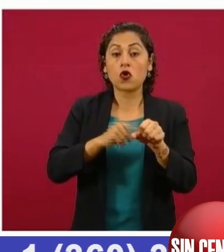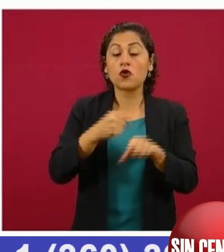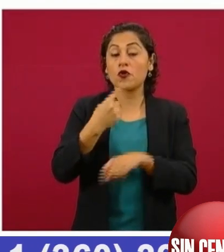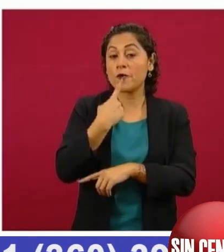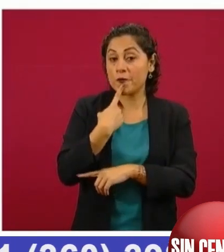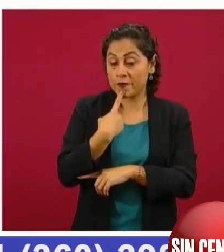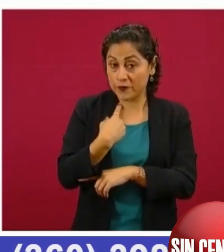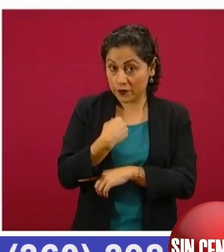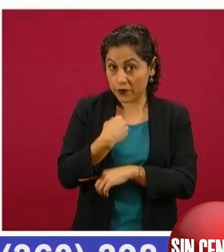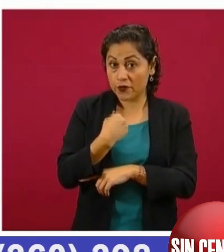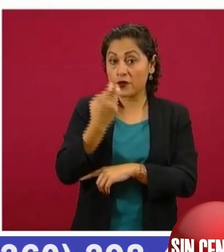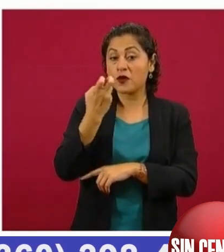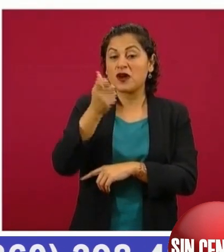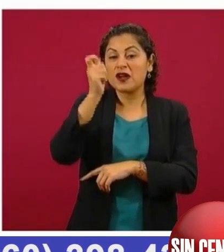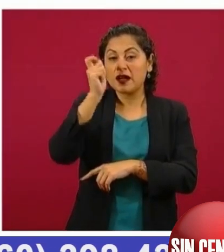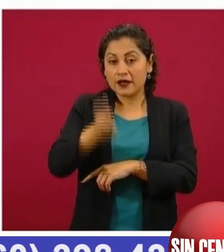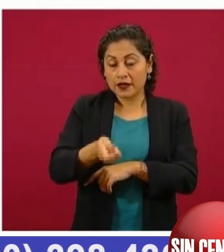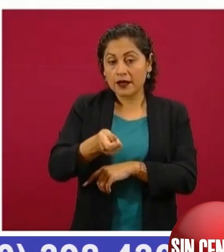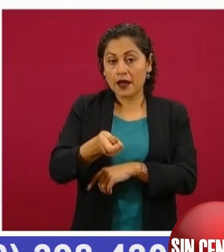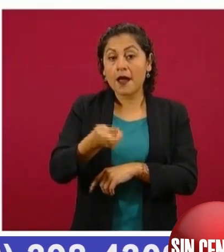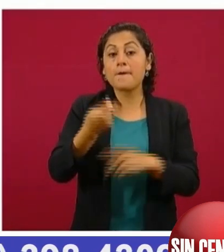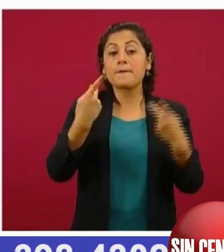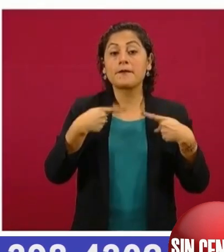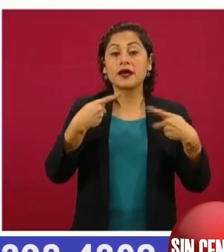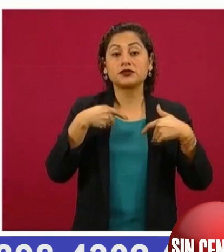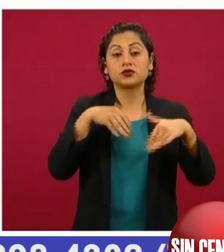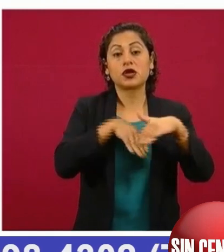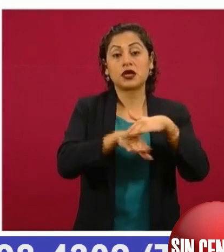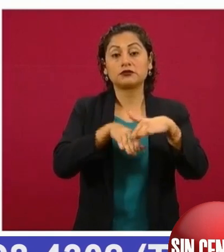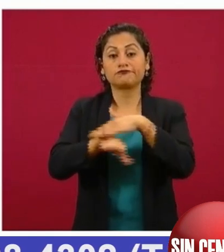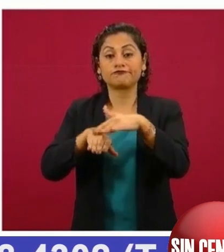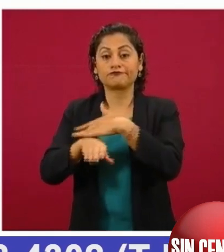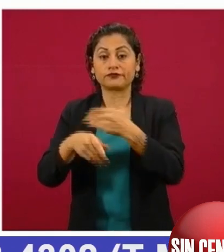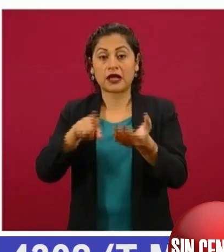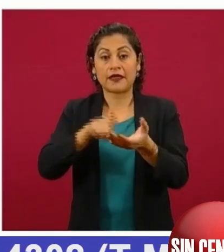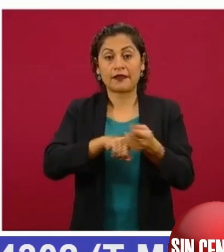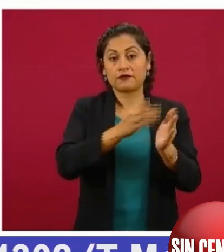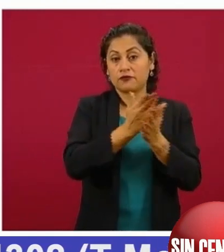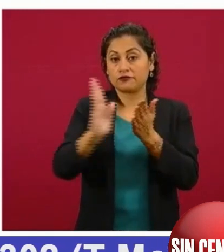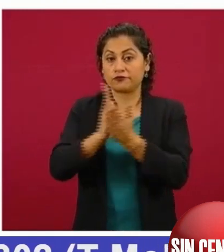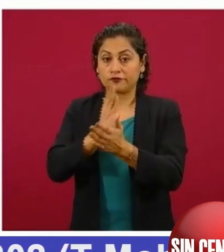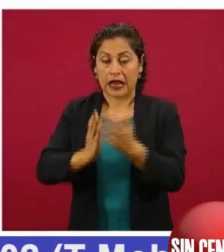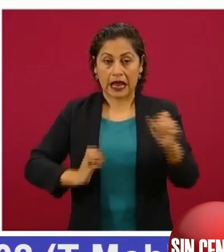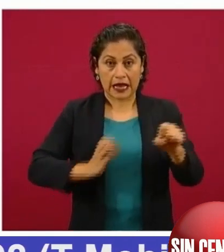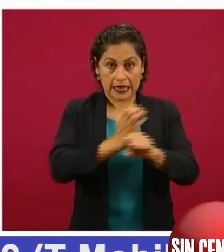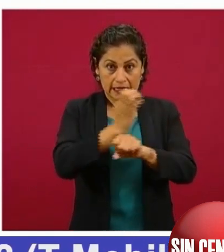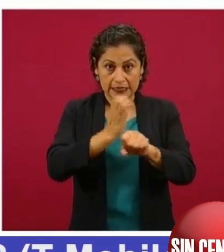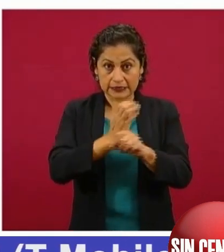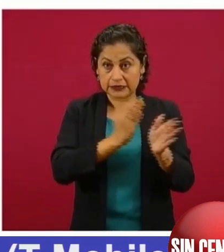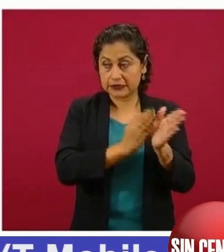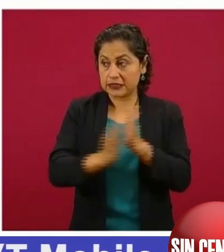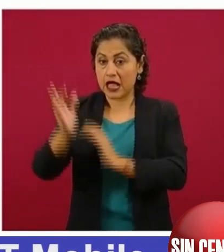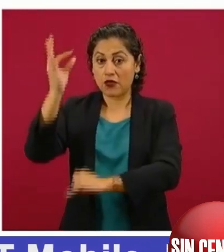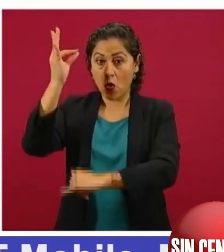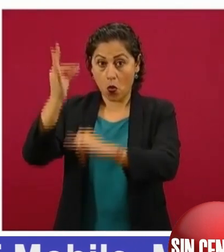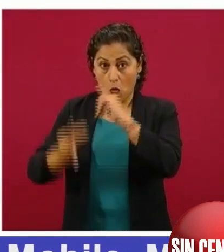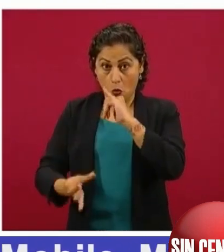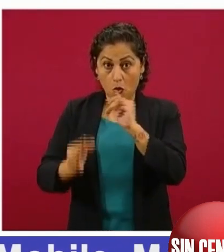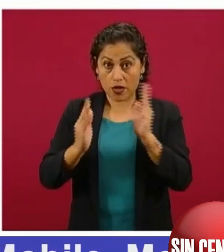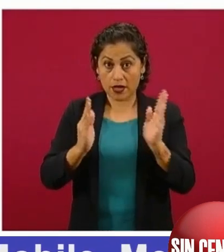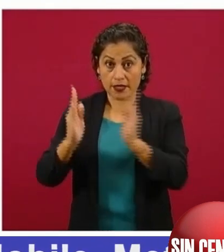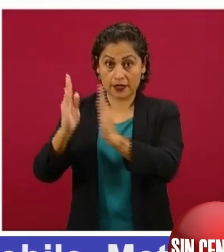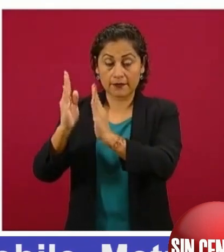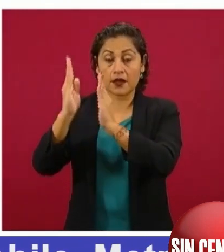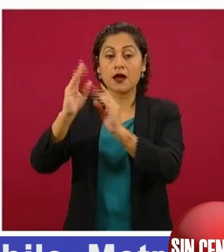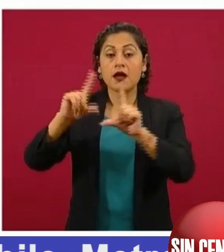que muestra es cuánta ocupación hospitalaria hay estado por estado. En la última barra está la